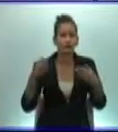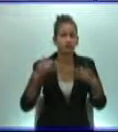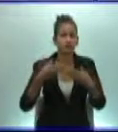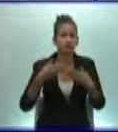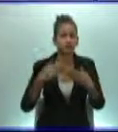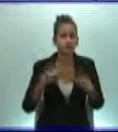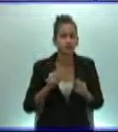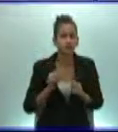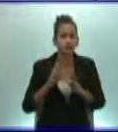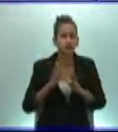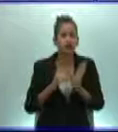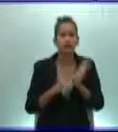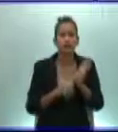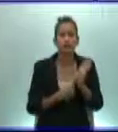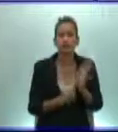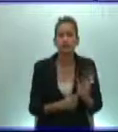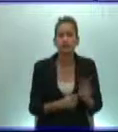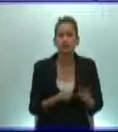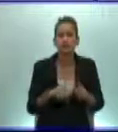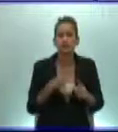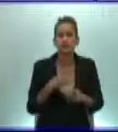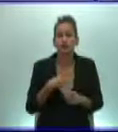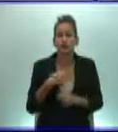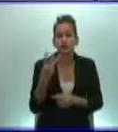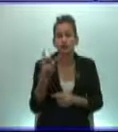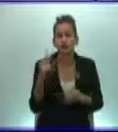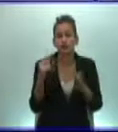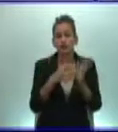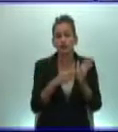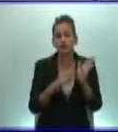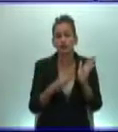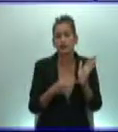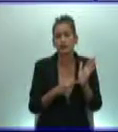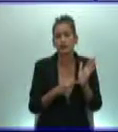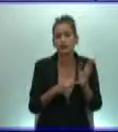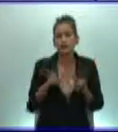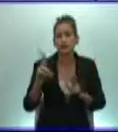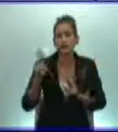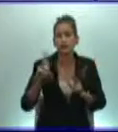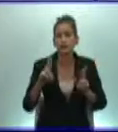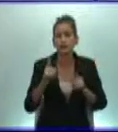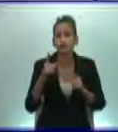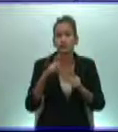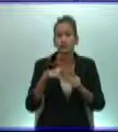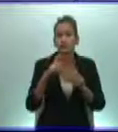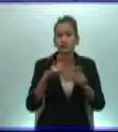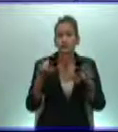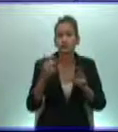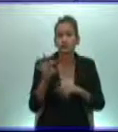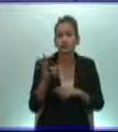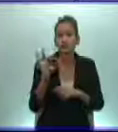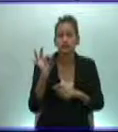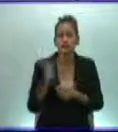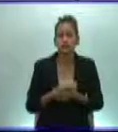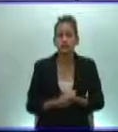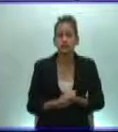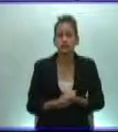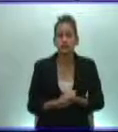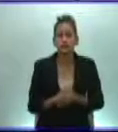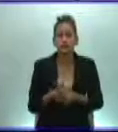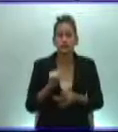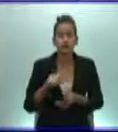tu demostración, porque ya tienes los tres elementos de acuerdo al teorema seleccionado.